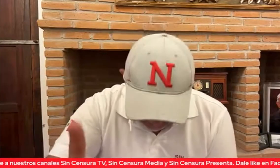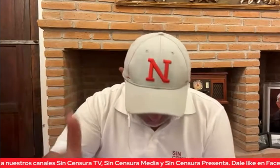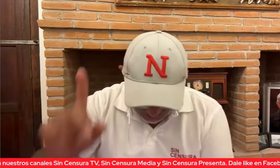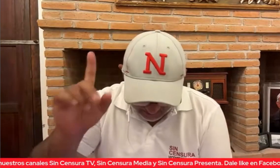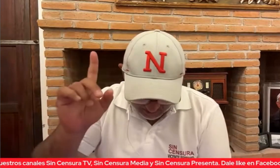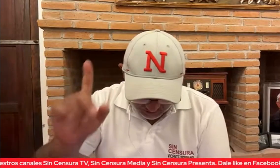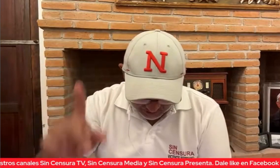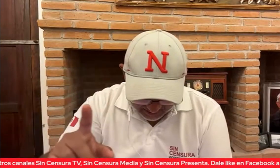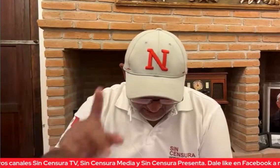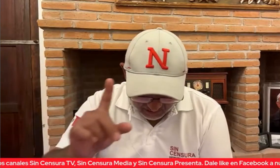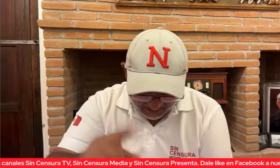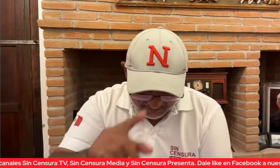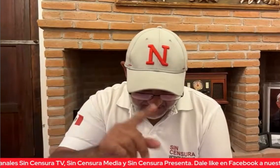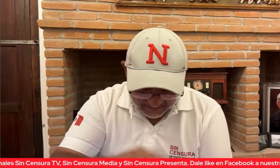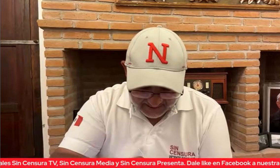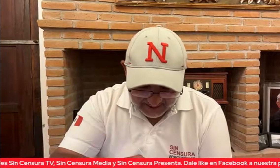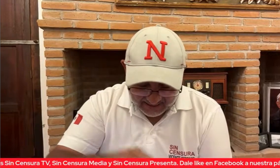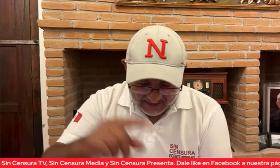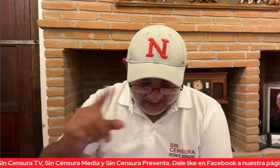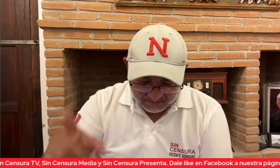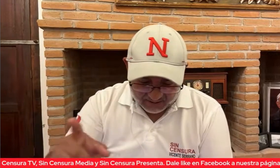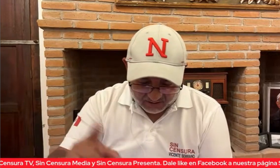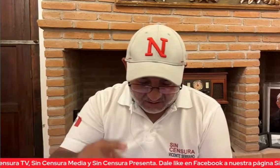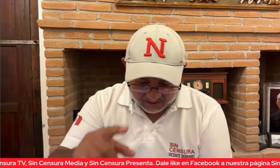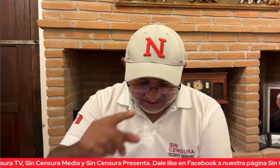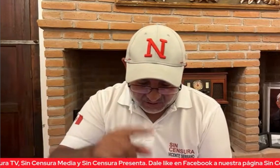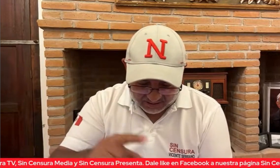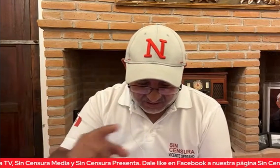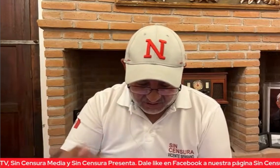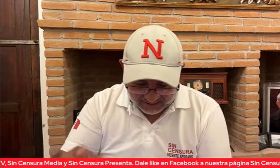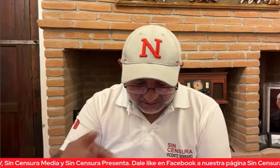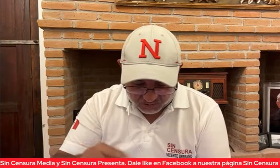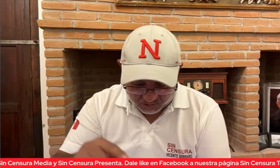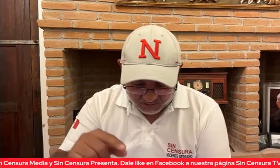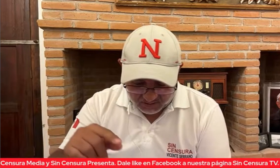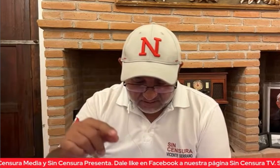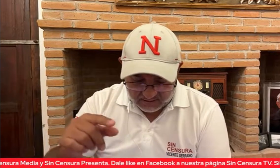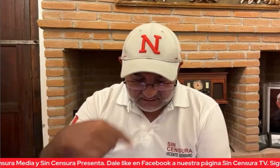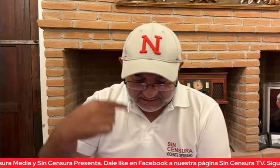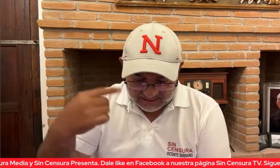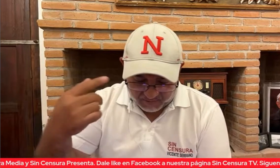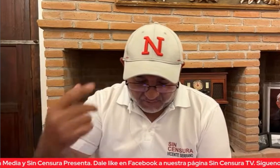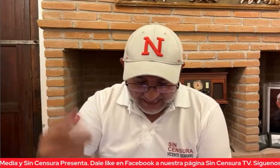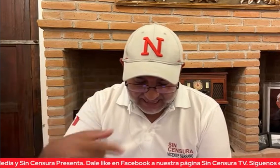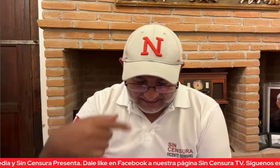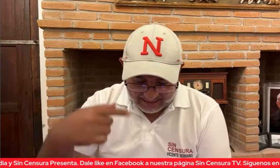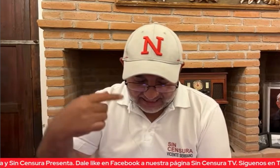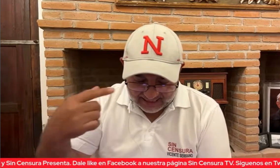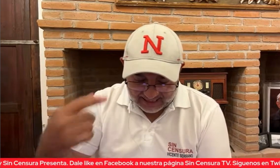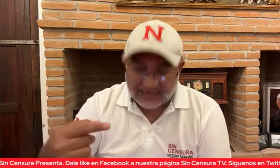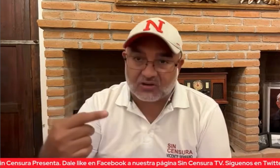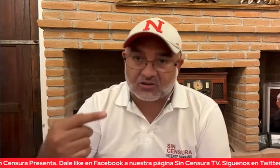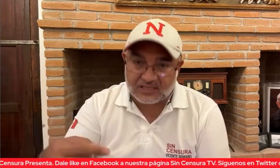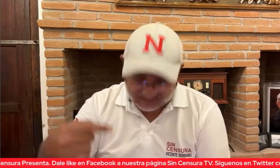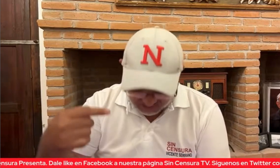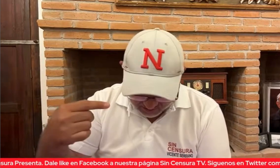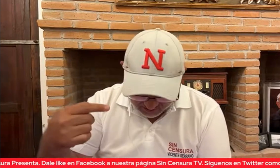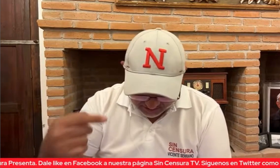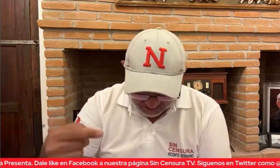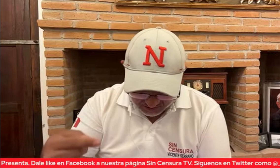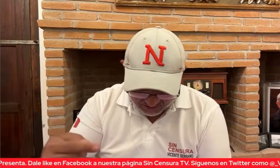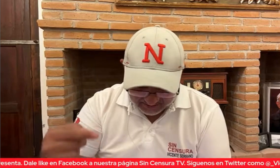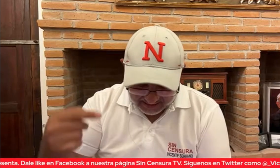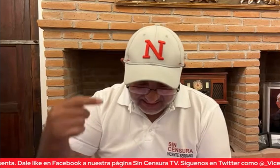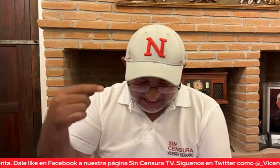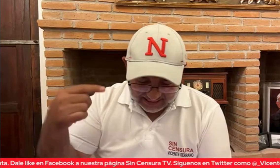Por cierto, el consejero Jaime Rivera advirtió que no sancionar el uso de esta propaganda ilegal conocida como